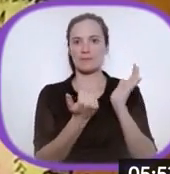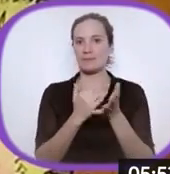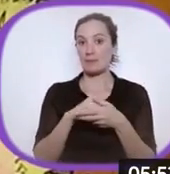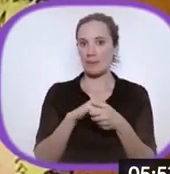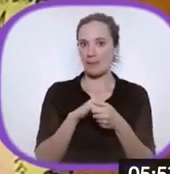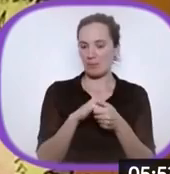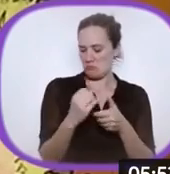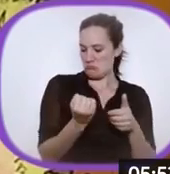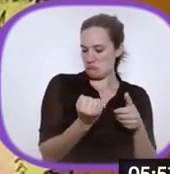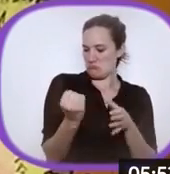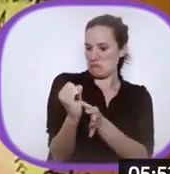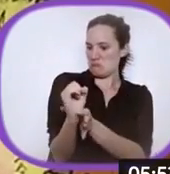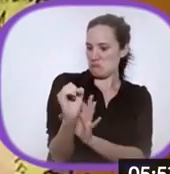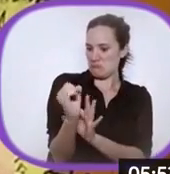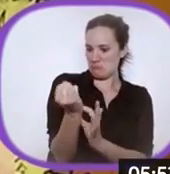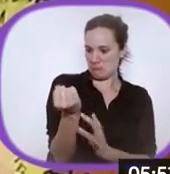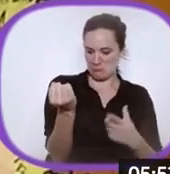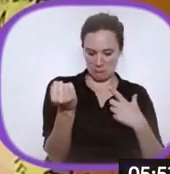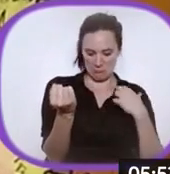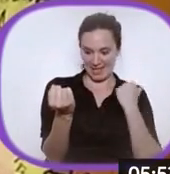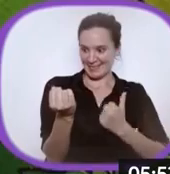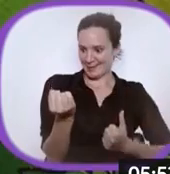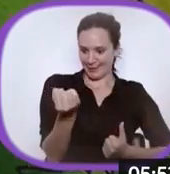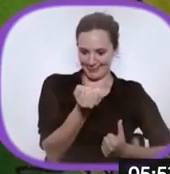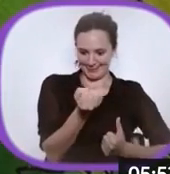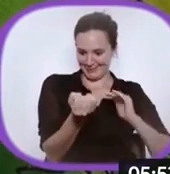Y combina muy bien con mi abrigo.